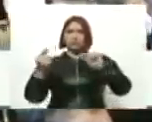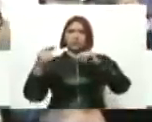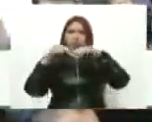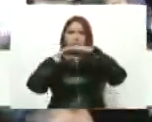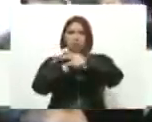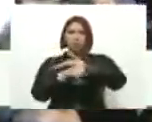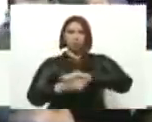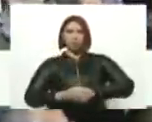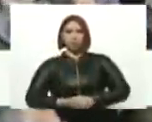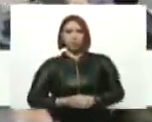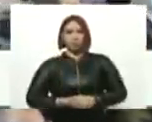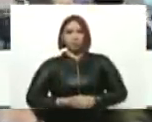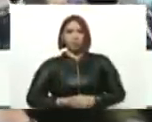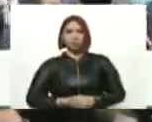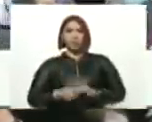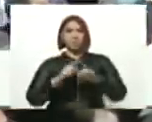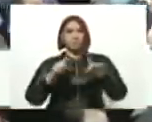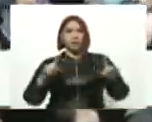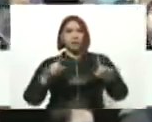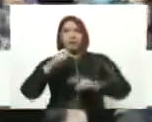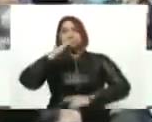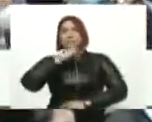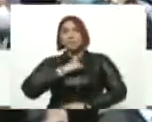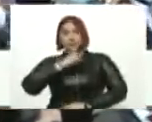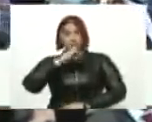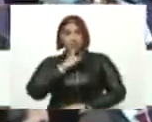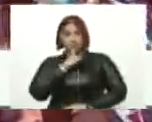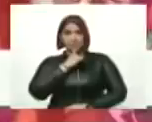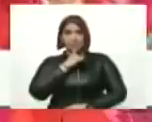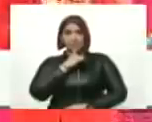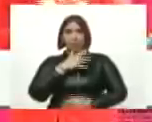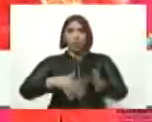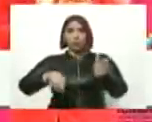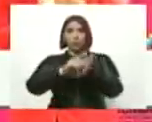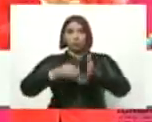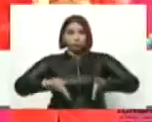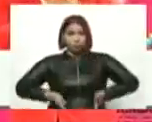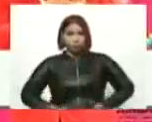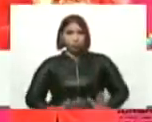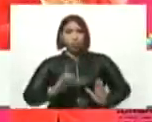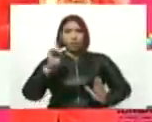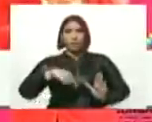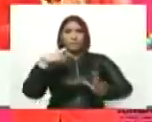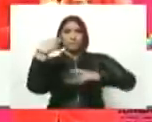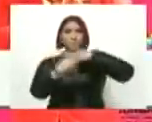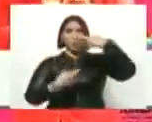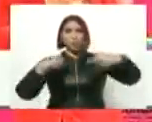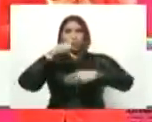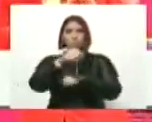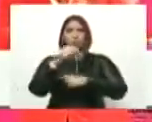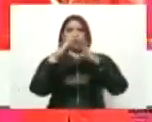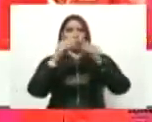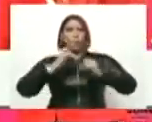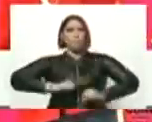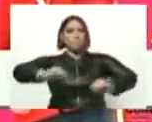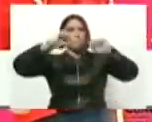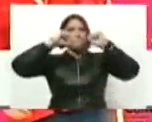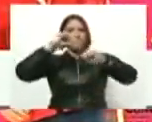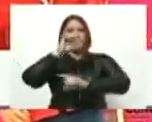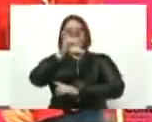interno para resistir, para renacer y para revolucionar todo. ¡Que viva la